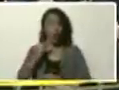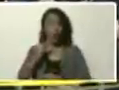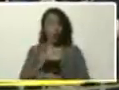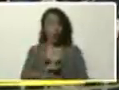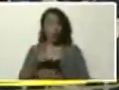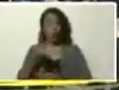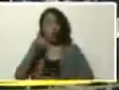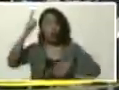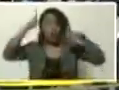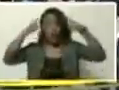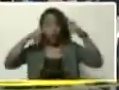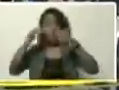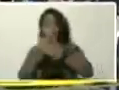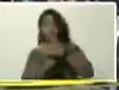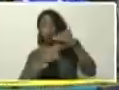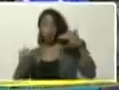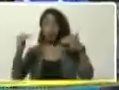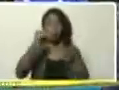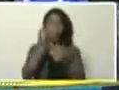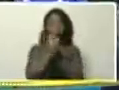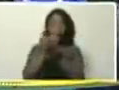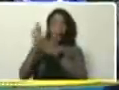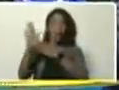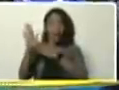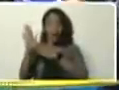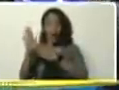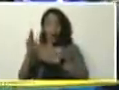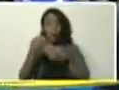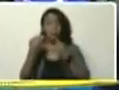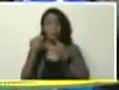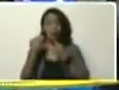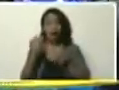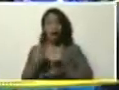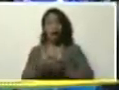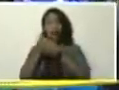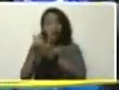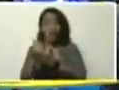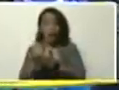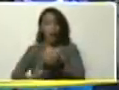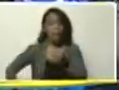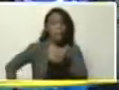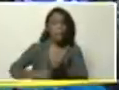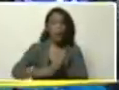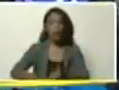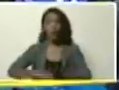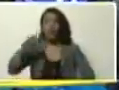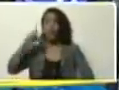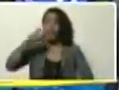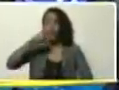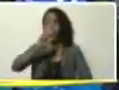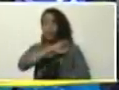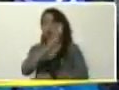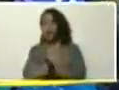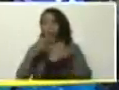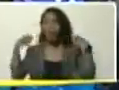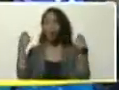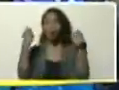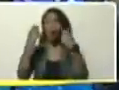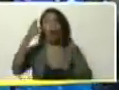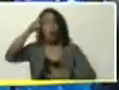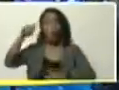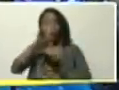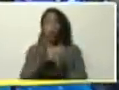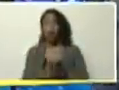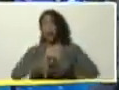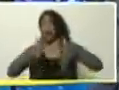Chávez, el comandante supremo y eterno, y para brindar el apoyo necesario al poder popular, al pueblo, en